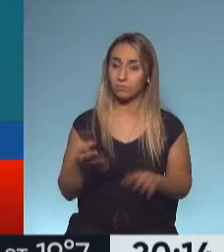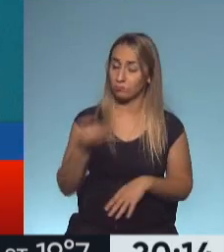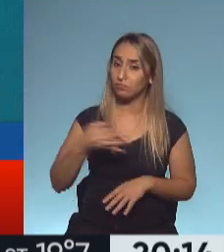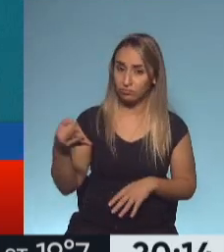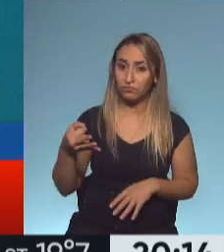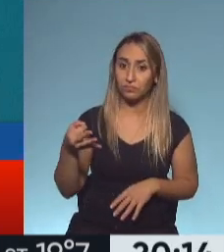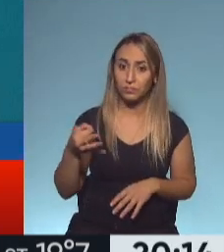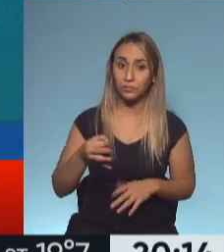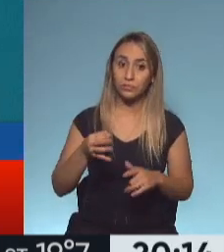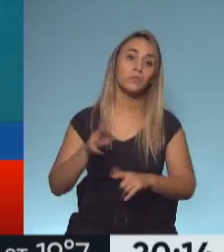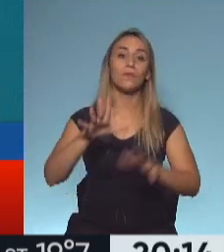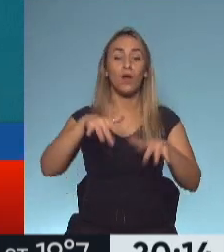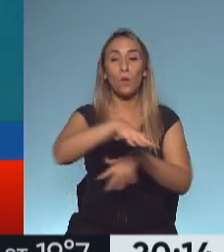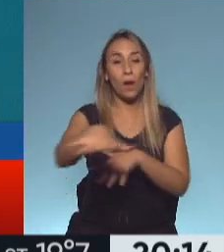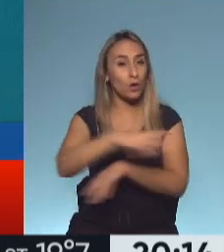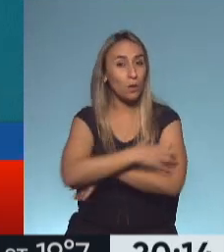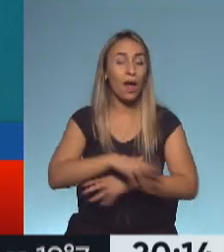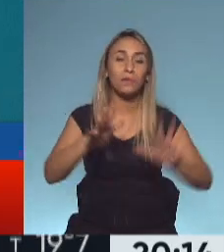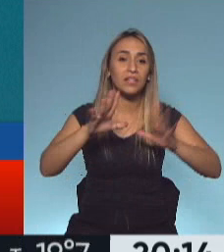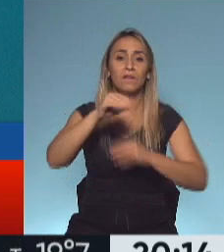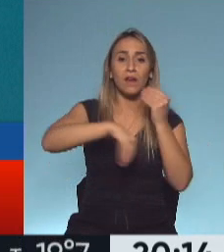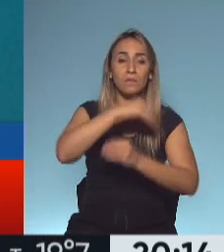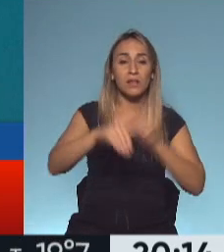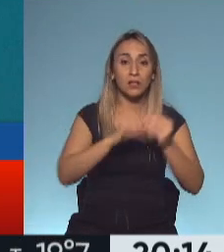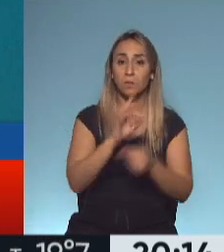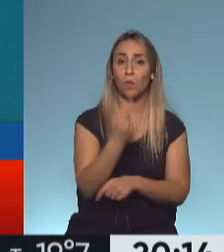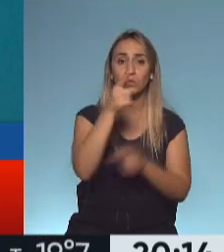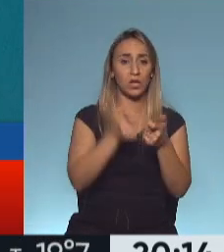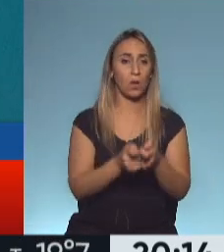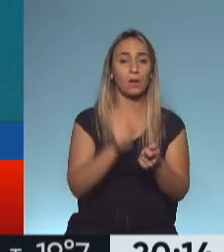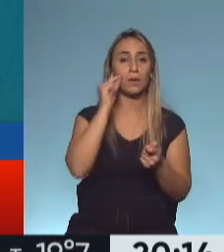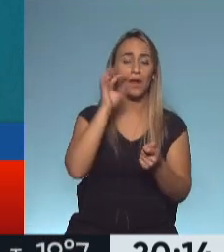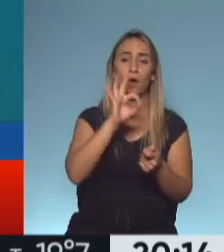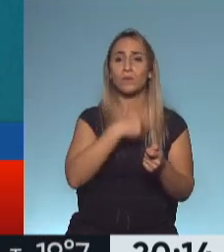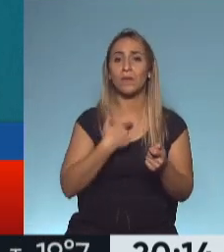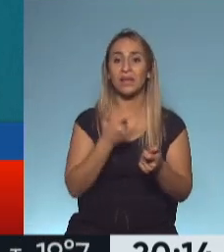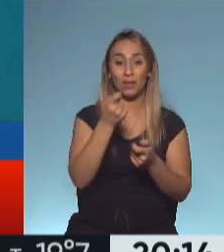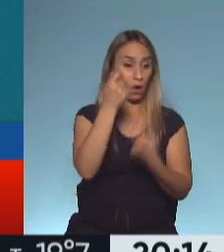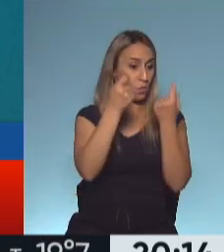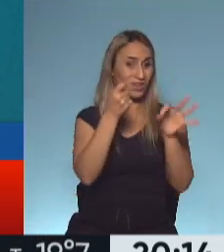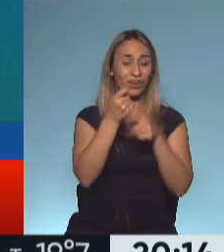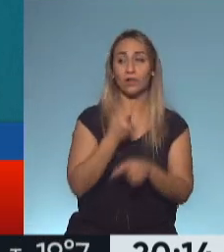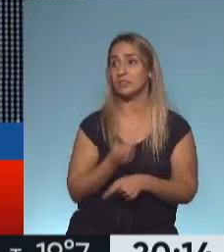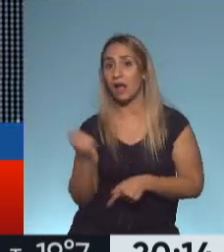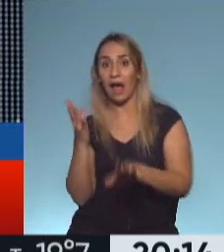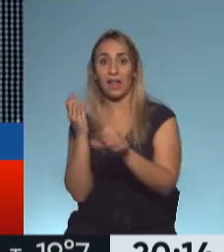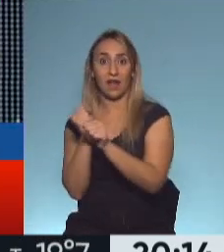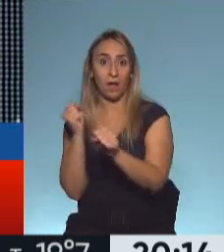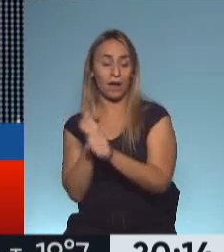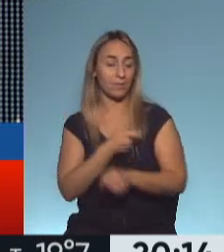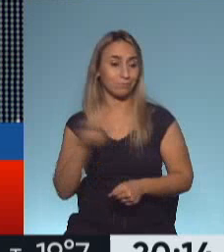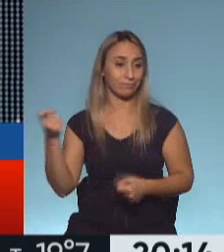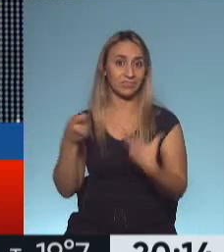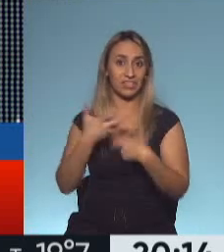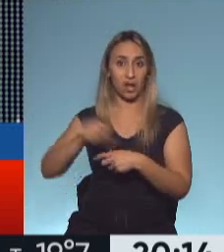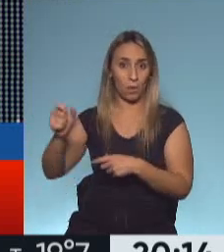familia con un solo celular, se va la mamá o el papá a trabajar y se lleva el celular y no hay conexión a datos. Armamos nosotros aulas virtuales con los comedores, pero